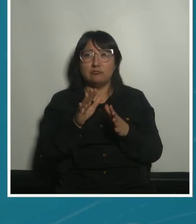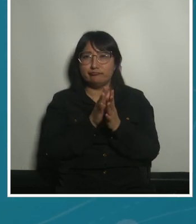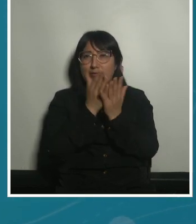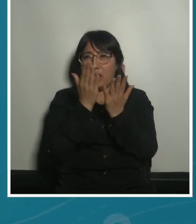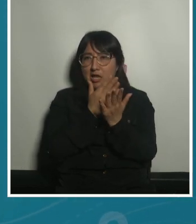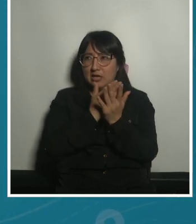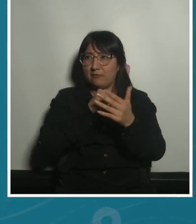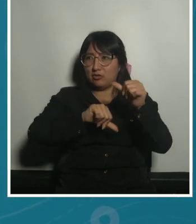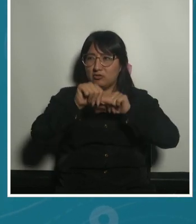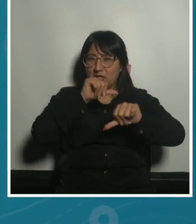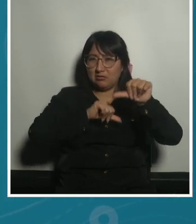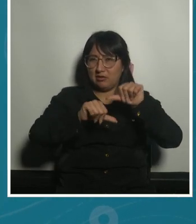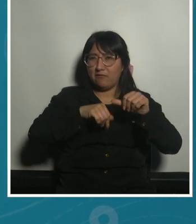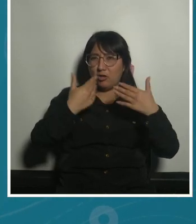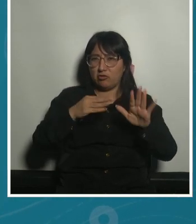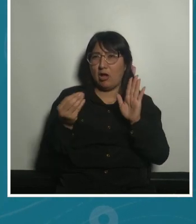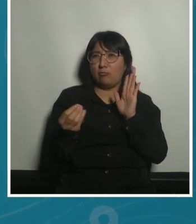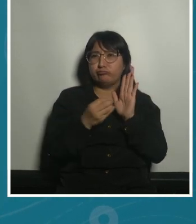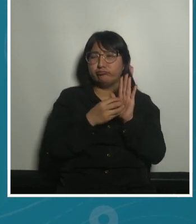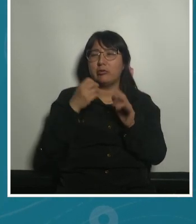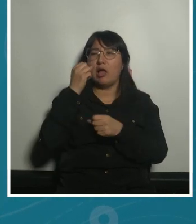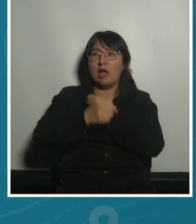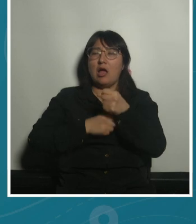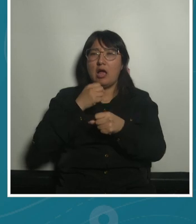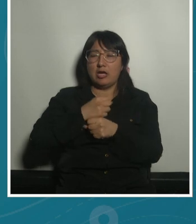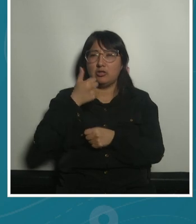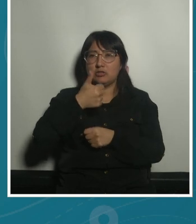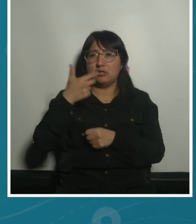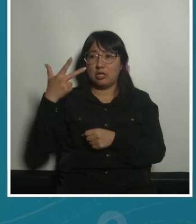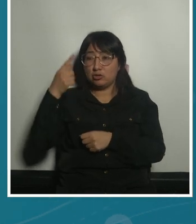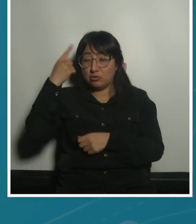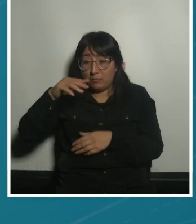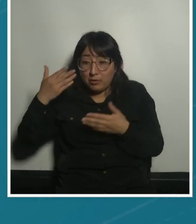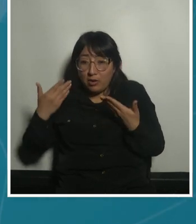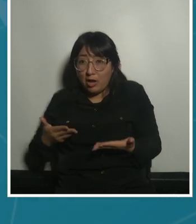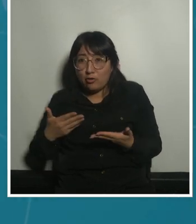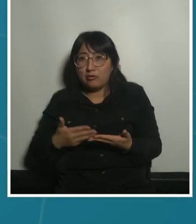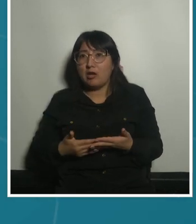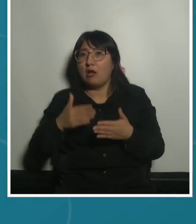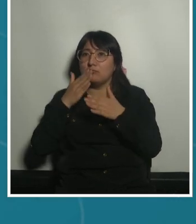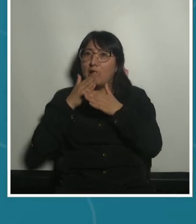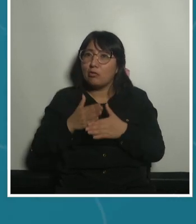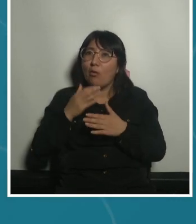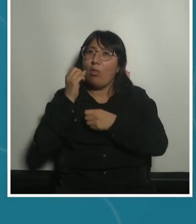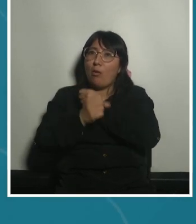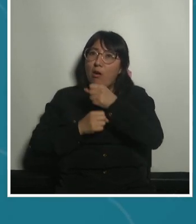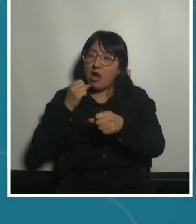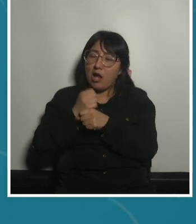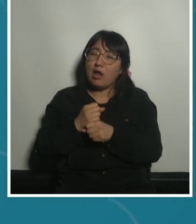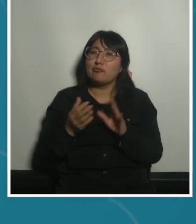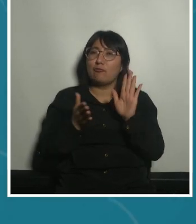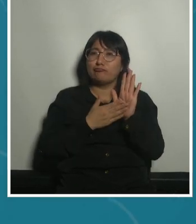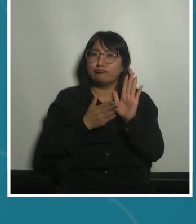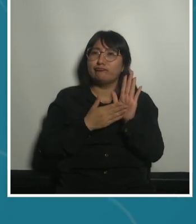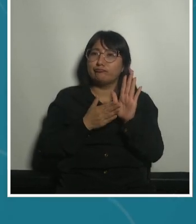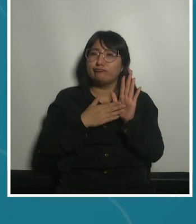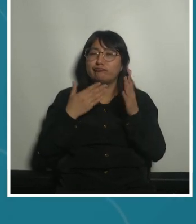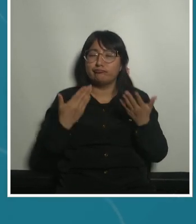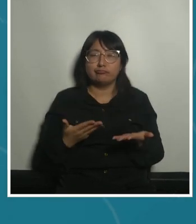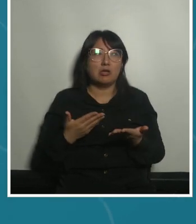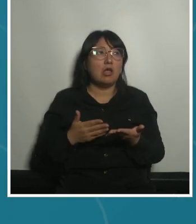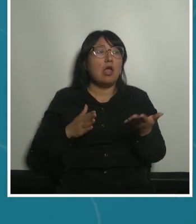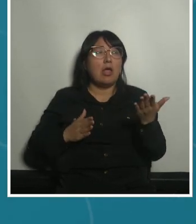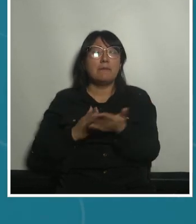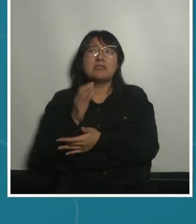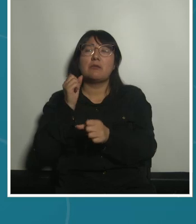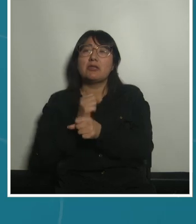año 68. Pero ahora ocurre en todo el año. Empezamos trabajando 35 playas